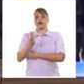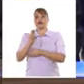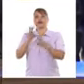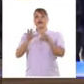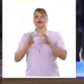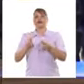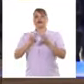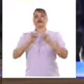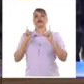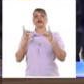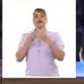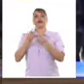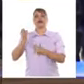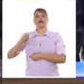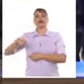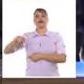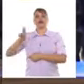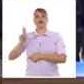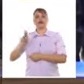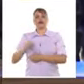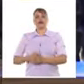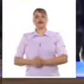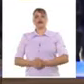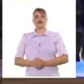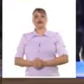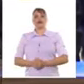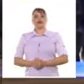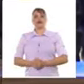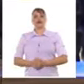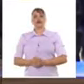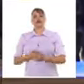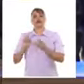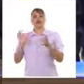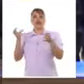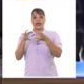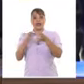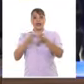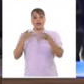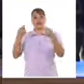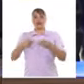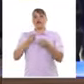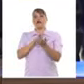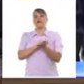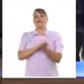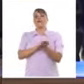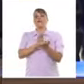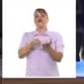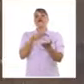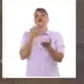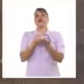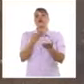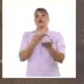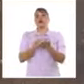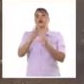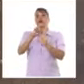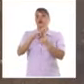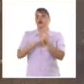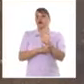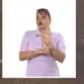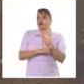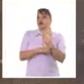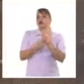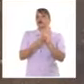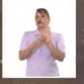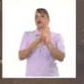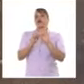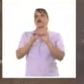General de las Naciones Unidas, en la que el movimiento proponga una resolución convocando